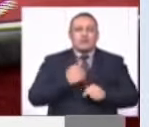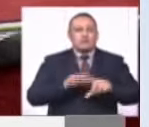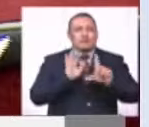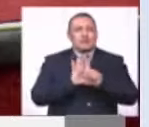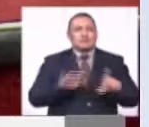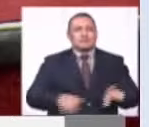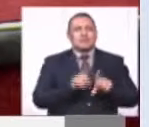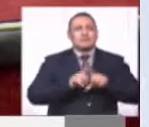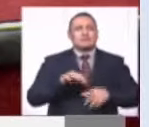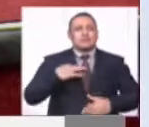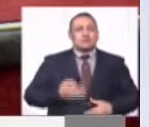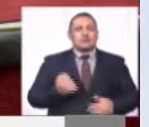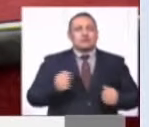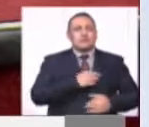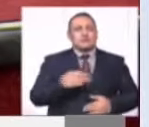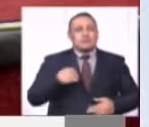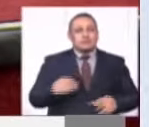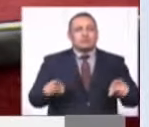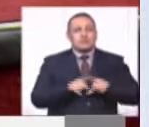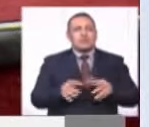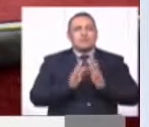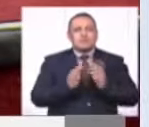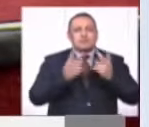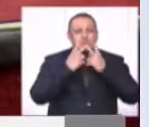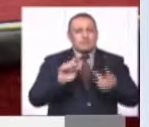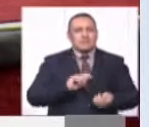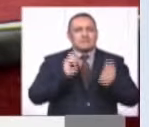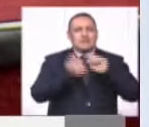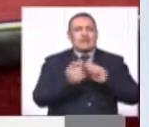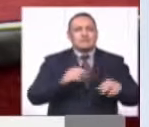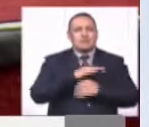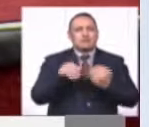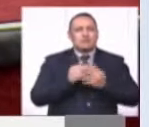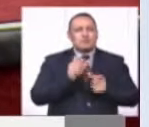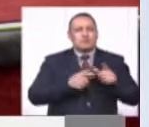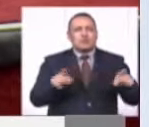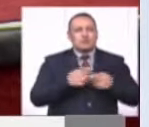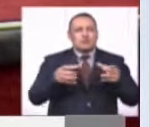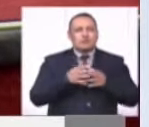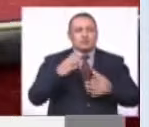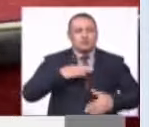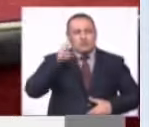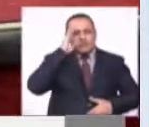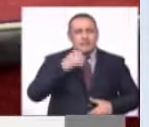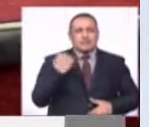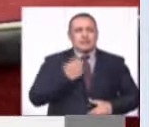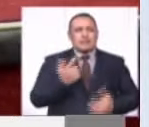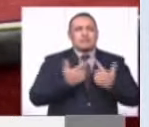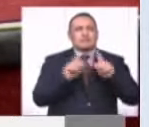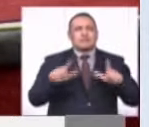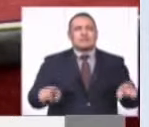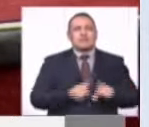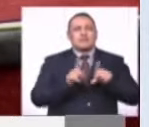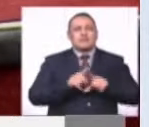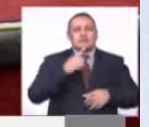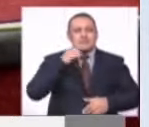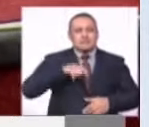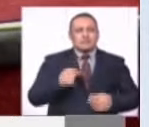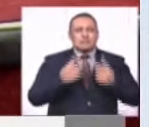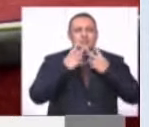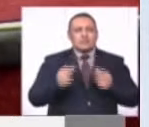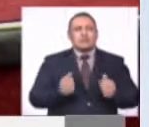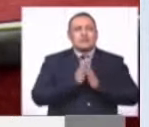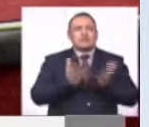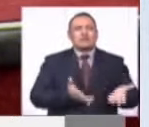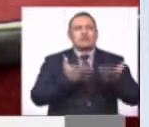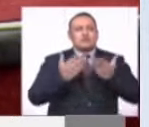leyes. Señores, señor ministro, exijo que se cambie a todo el personal policial de la región La Libertad. Necesitamos que los